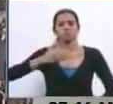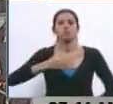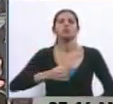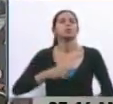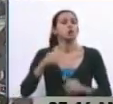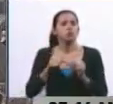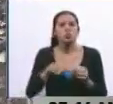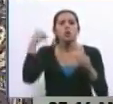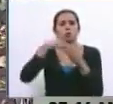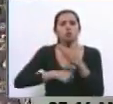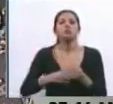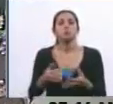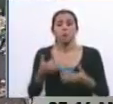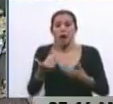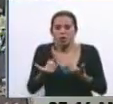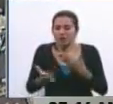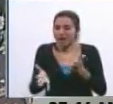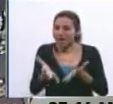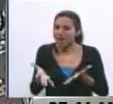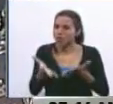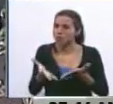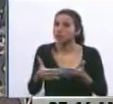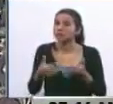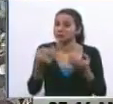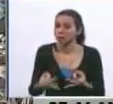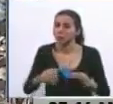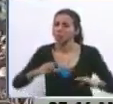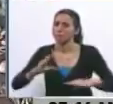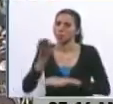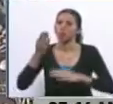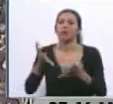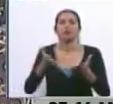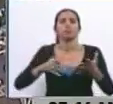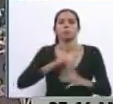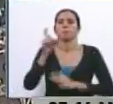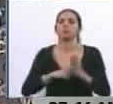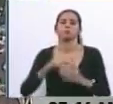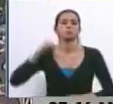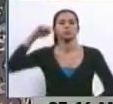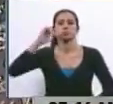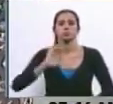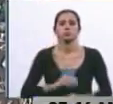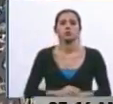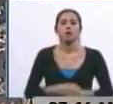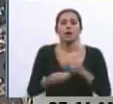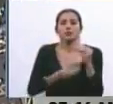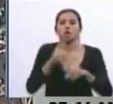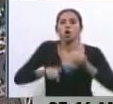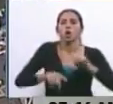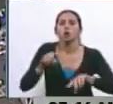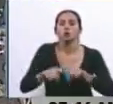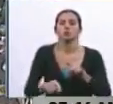vamos a ganar. Nosotros en cuanto a fabricación de bienes, en cuanto a alimentos,